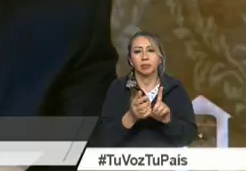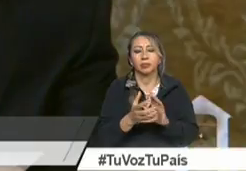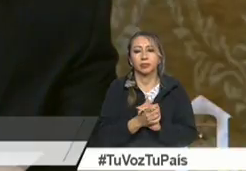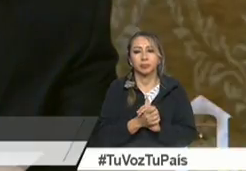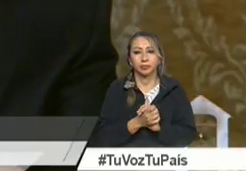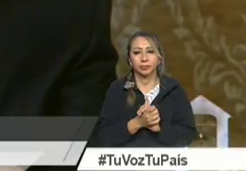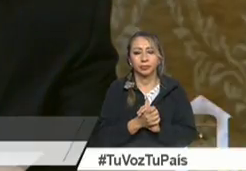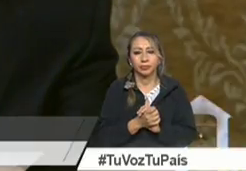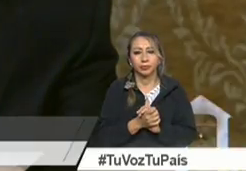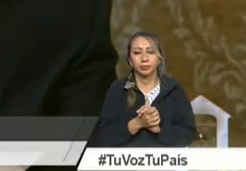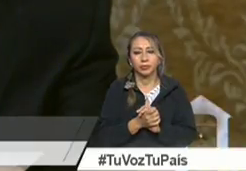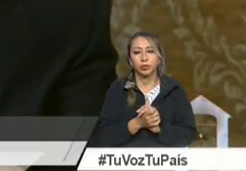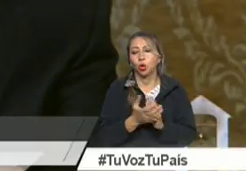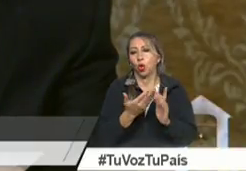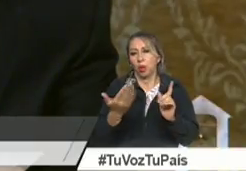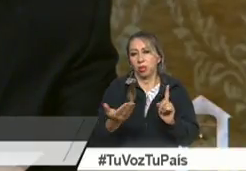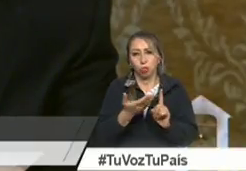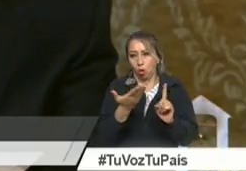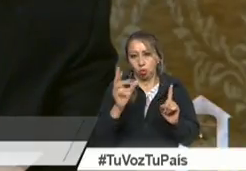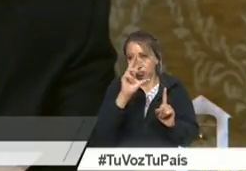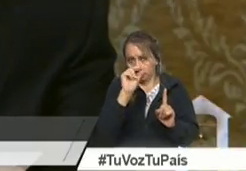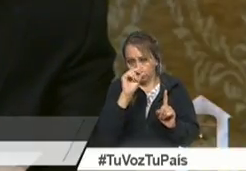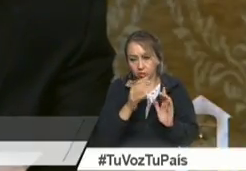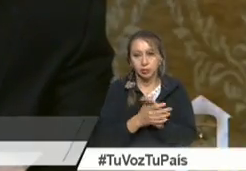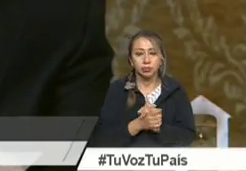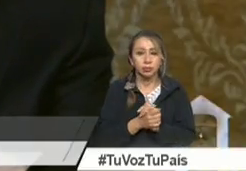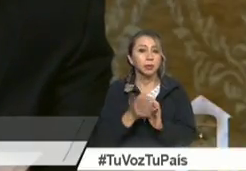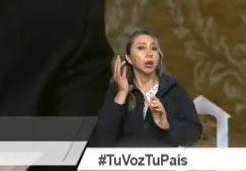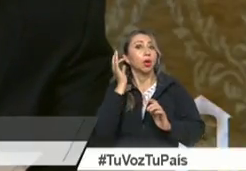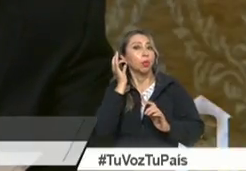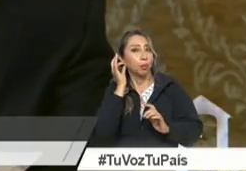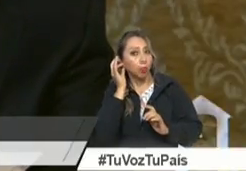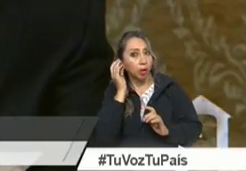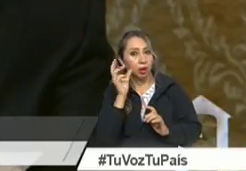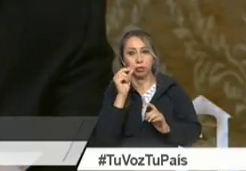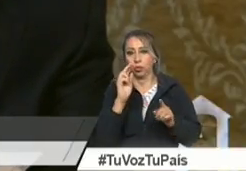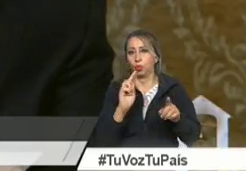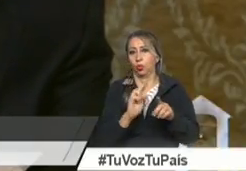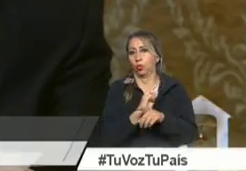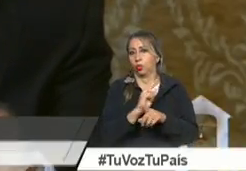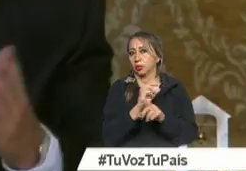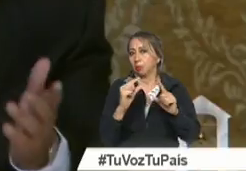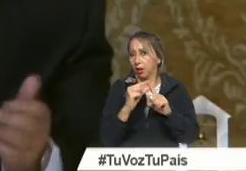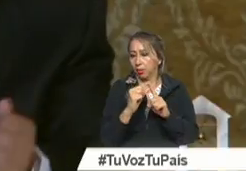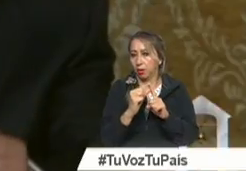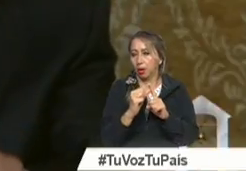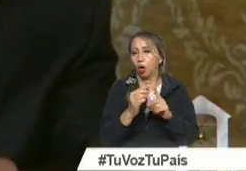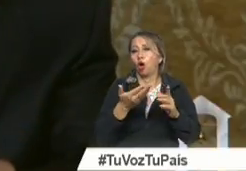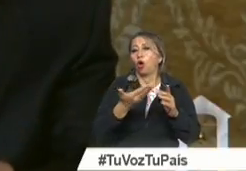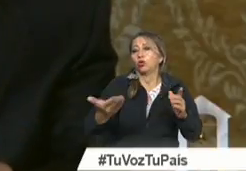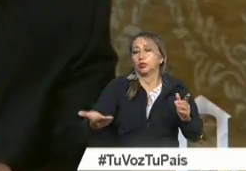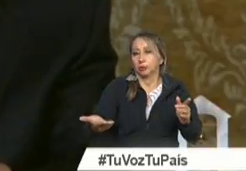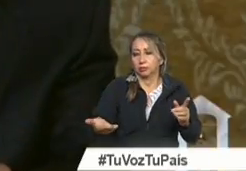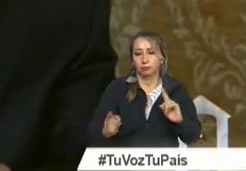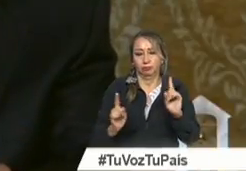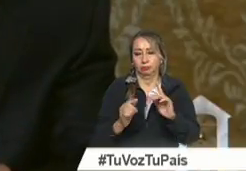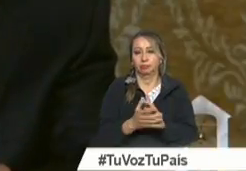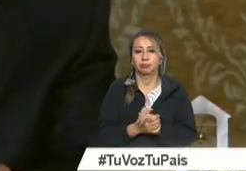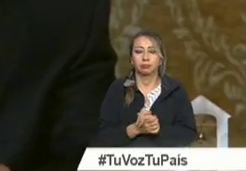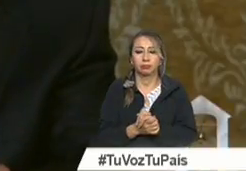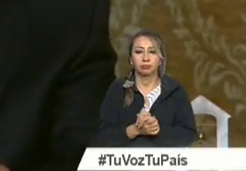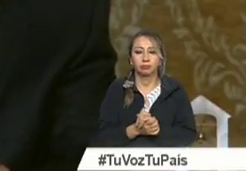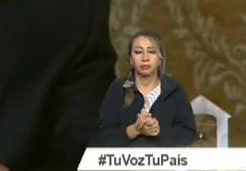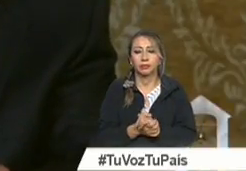son por término objeto y a los hombres no deberíamos siquiera manejar no se será porque está en contra de otro